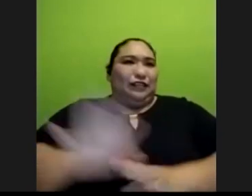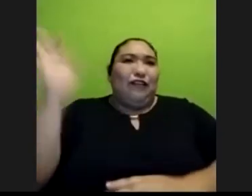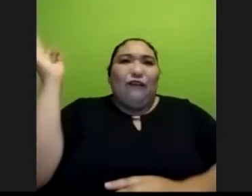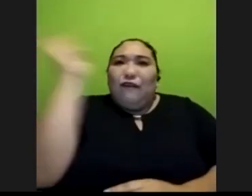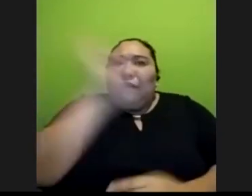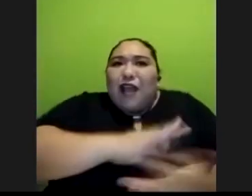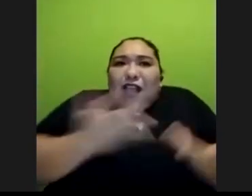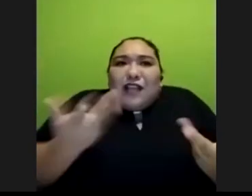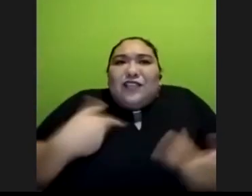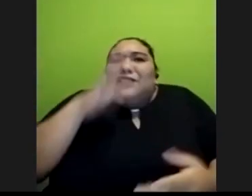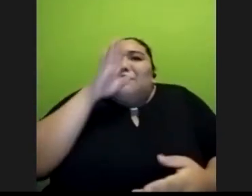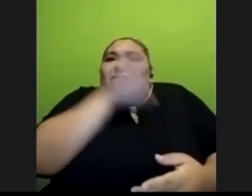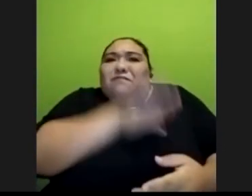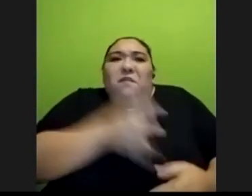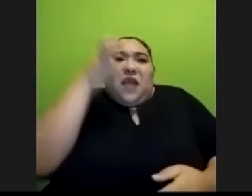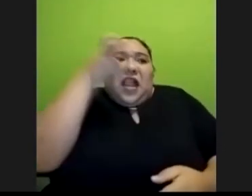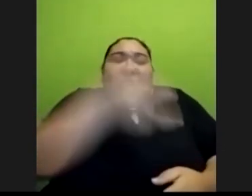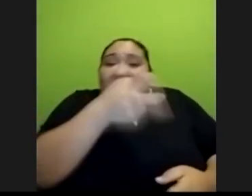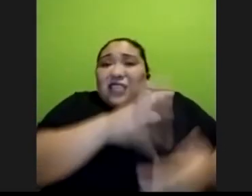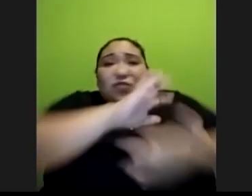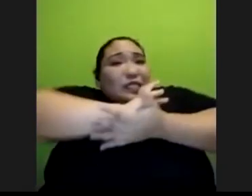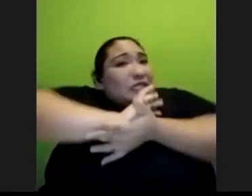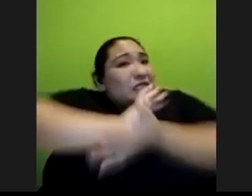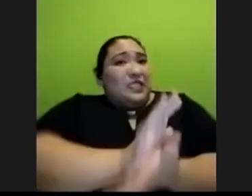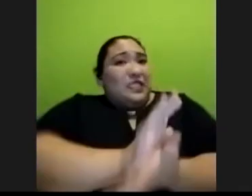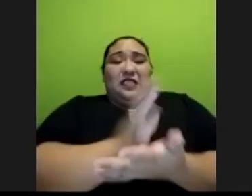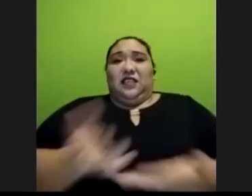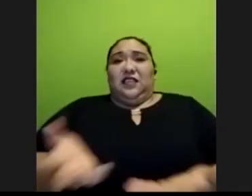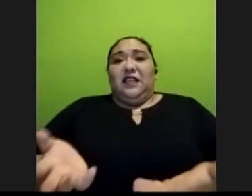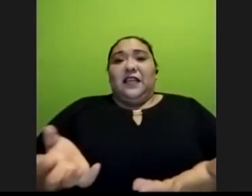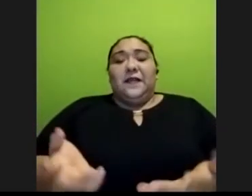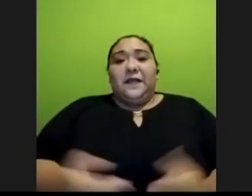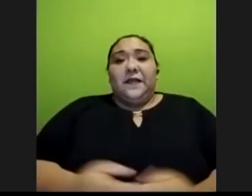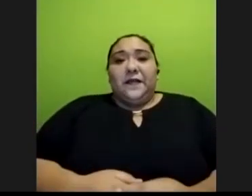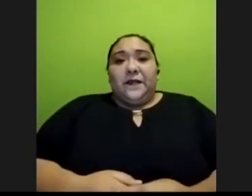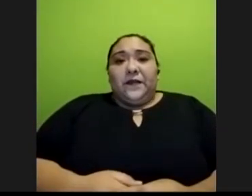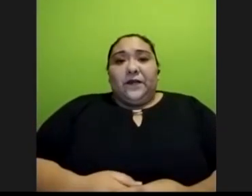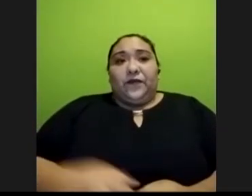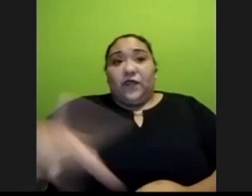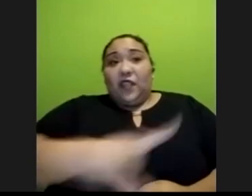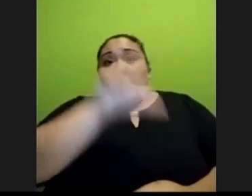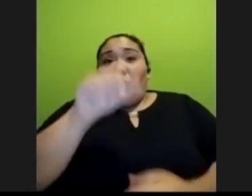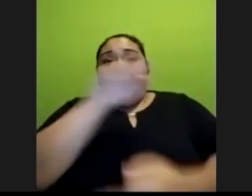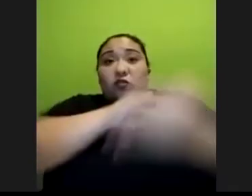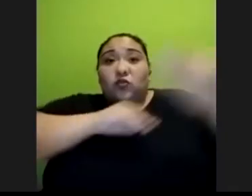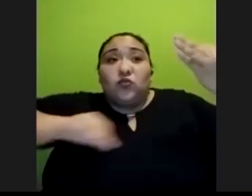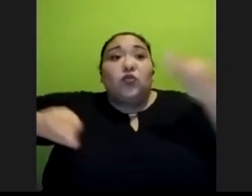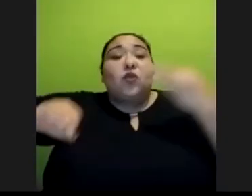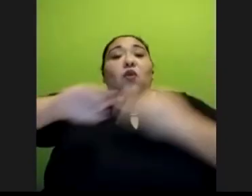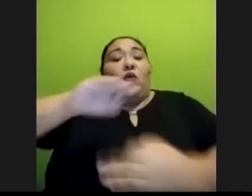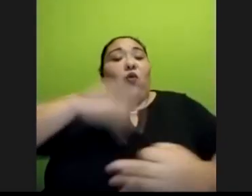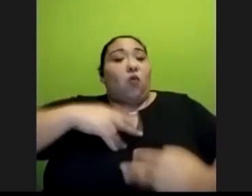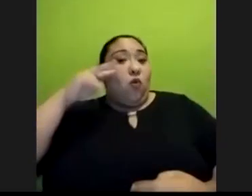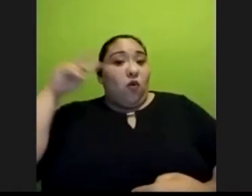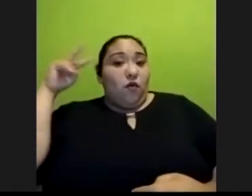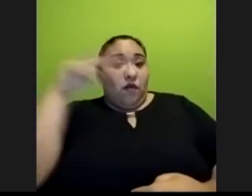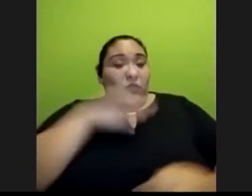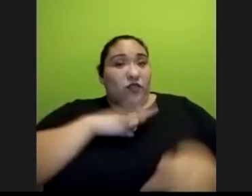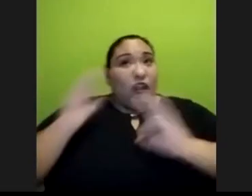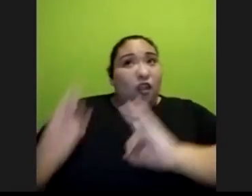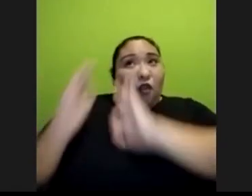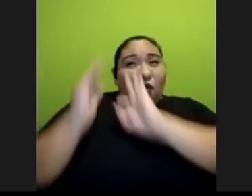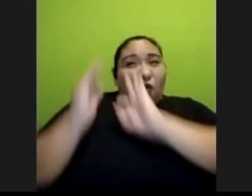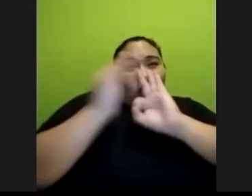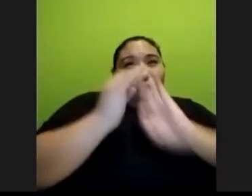pues, algo discriminatorio. Y luego lo que hemos visto en contra del personal de salud y de enfermería, y también contra